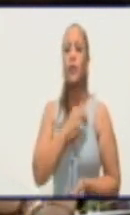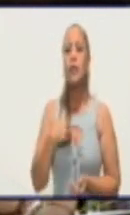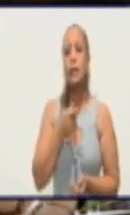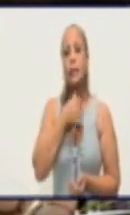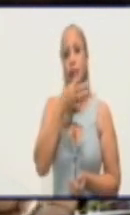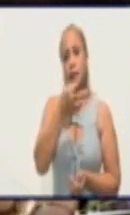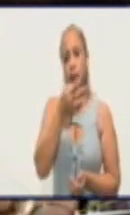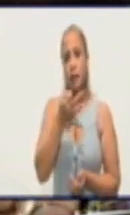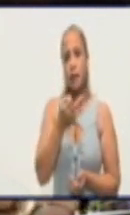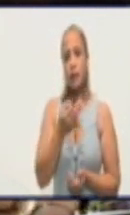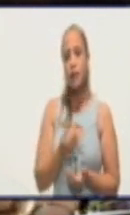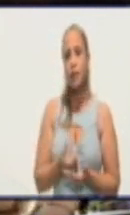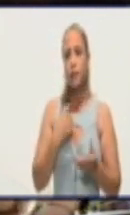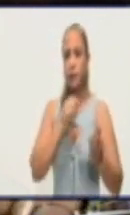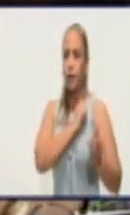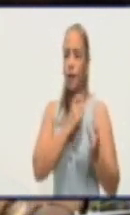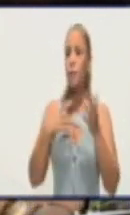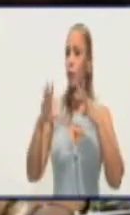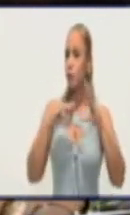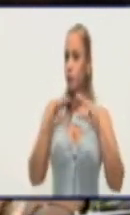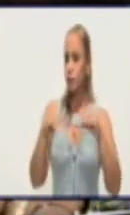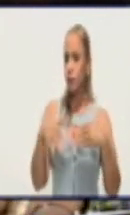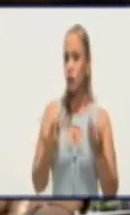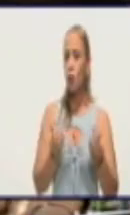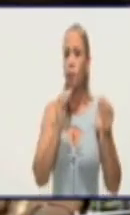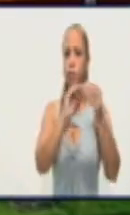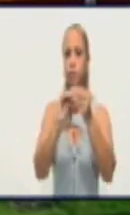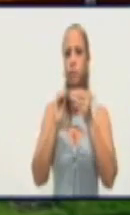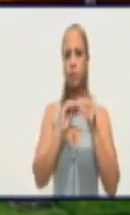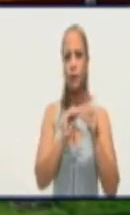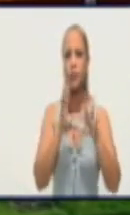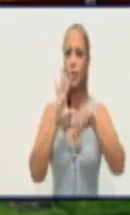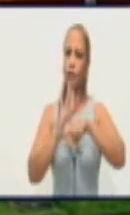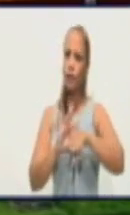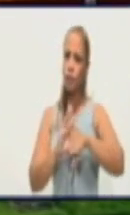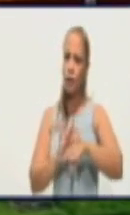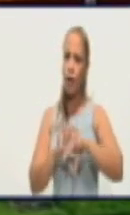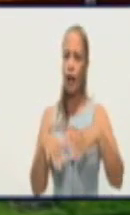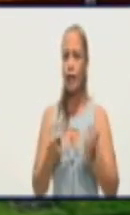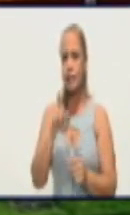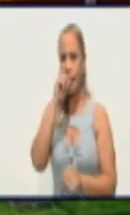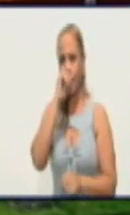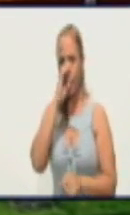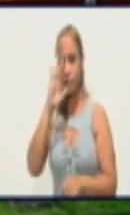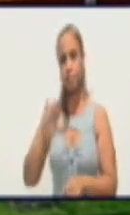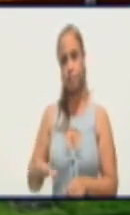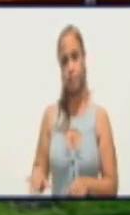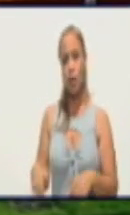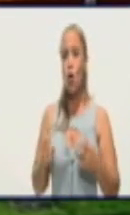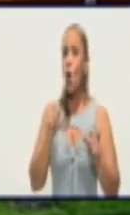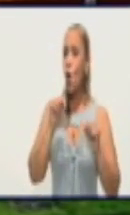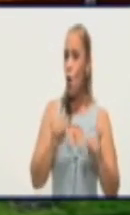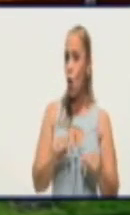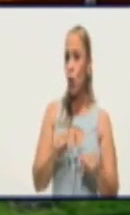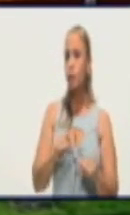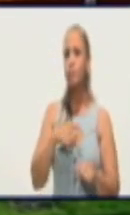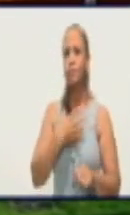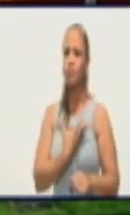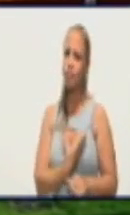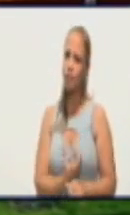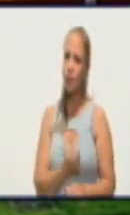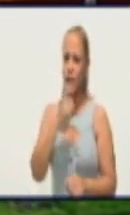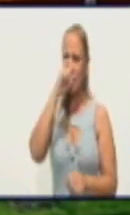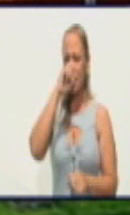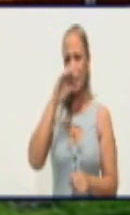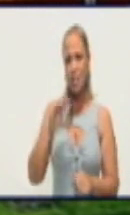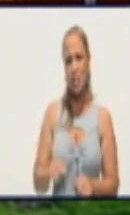conversación con usted queríamos hablar sobre la transmisión de la enfermedad en las edades pediátricas. Hoy, lamentablemente, el país lamenta el fallecimiento de un